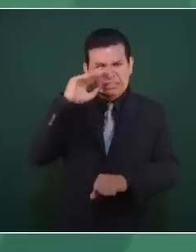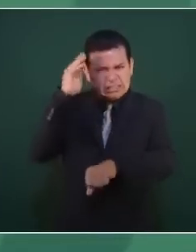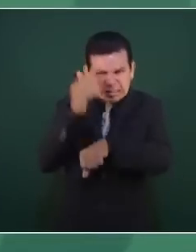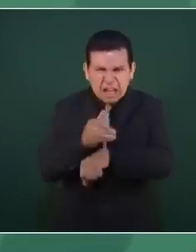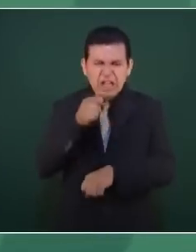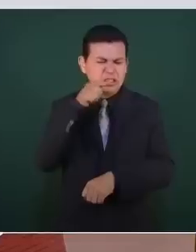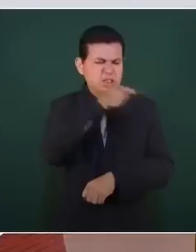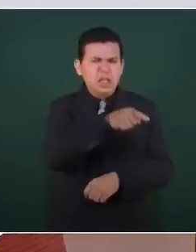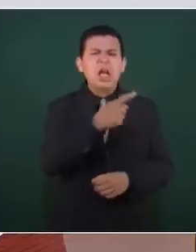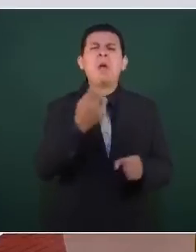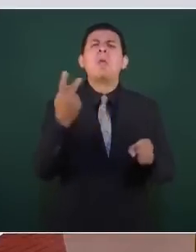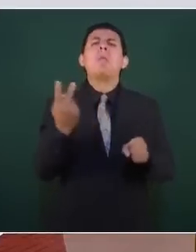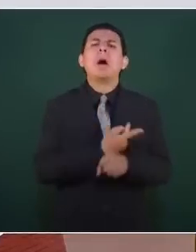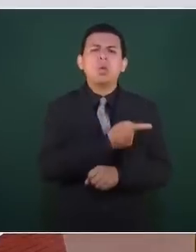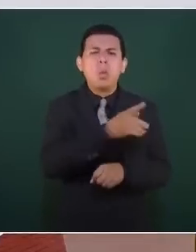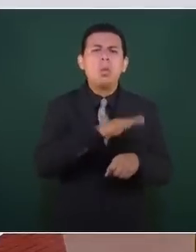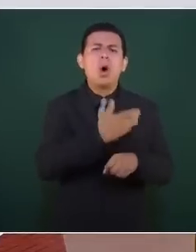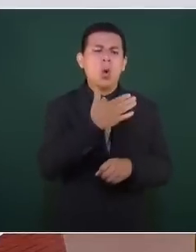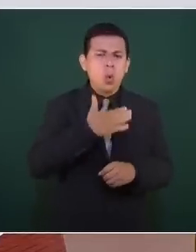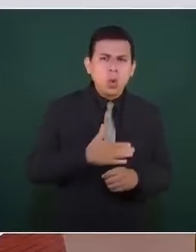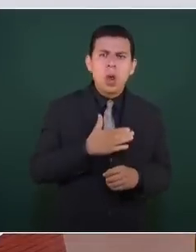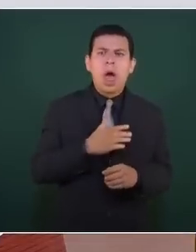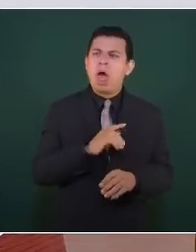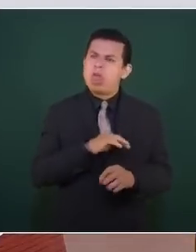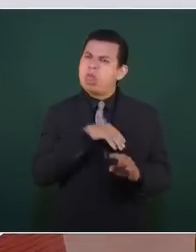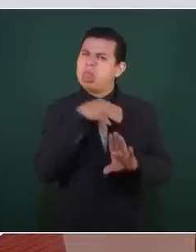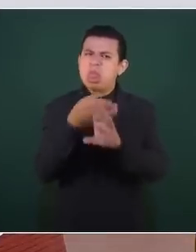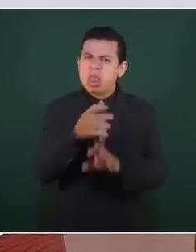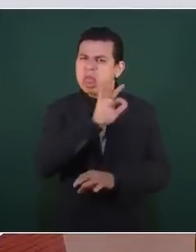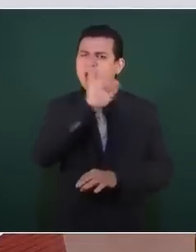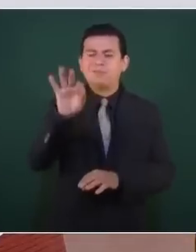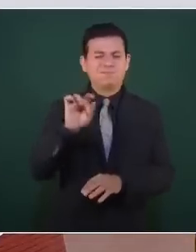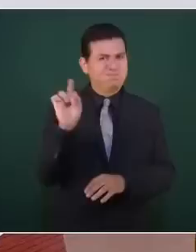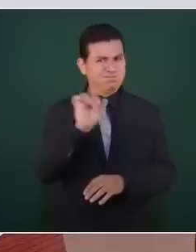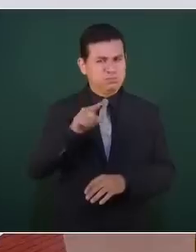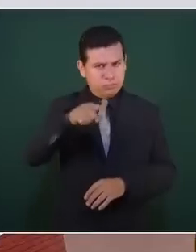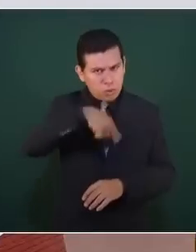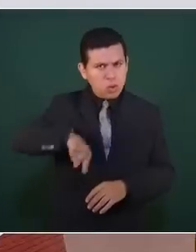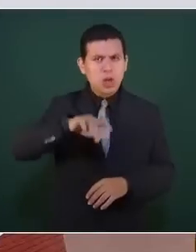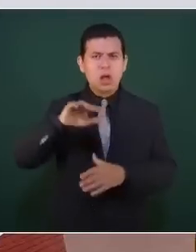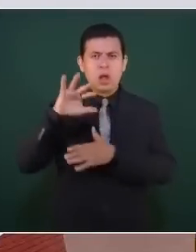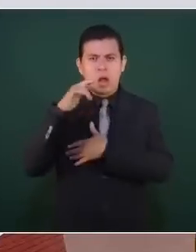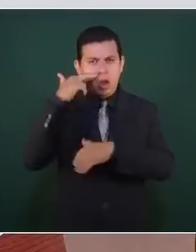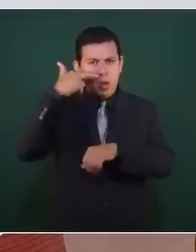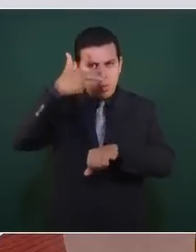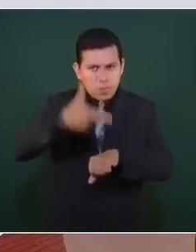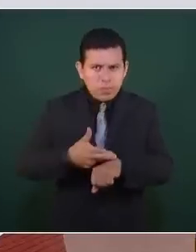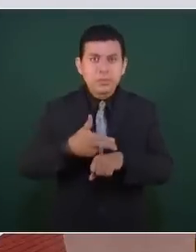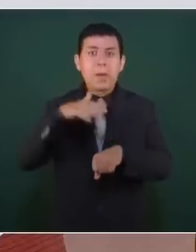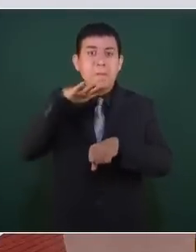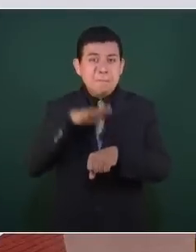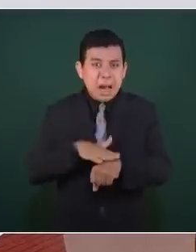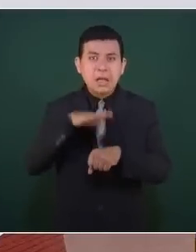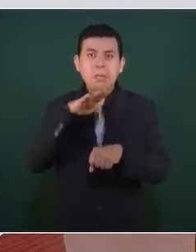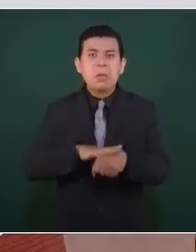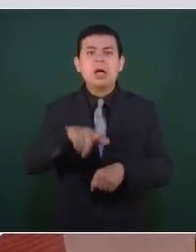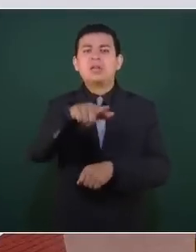Entonces, sí vamos a seguir interviniendo, es un compromiso que tenemos, que no se cometan